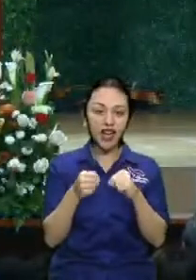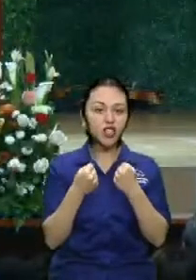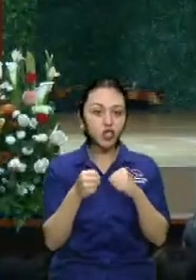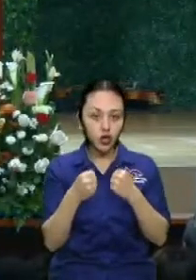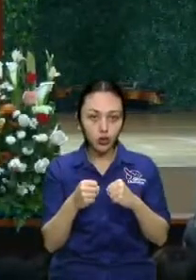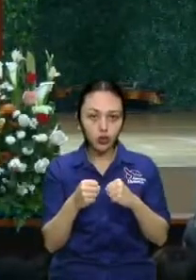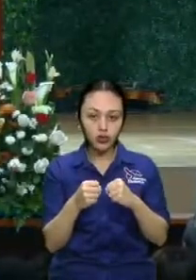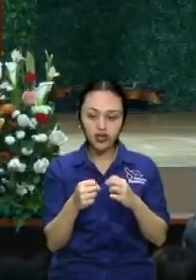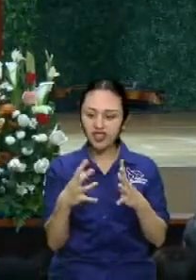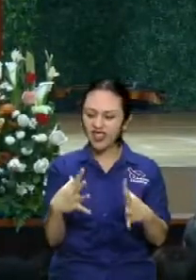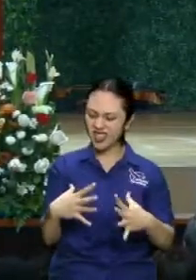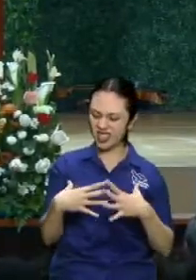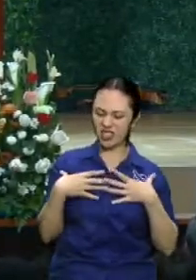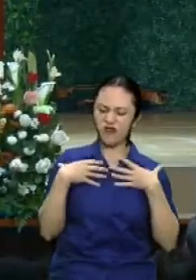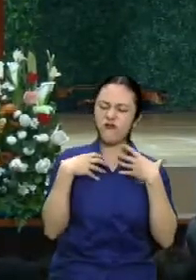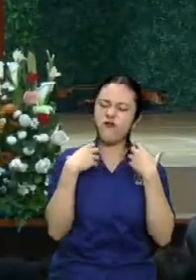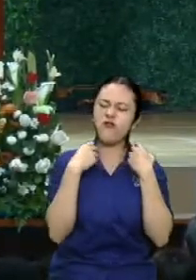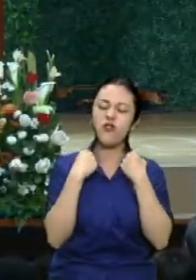mucho esfuerzo hace